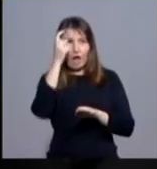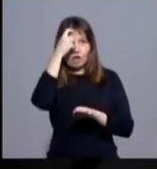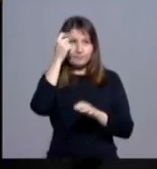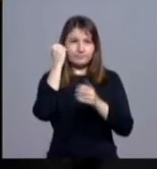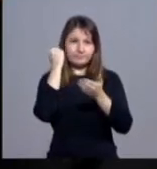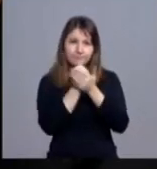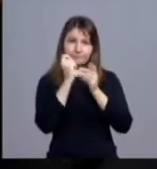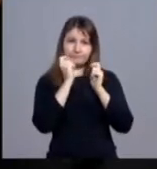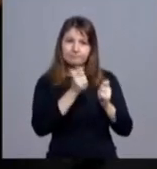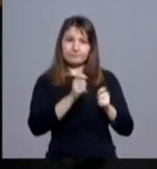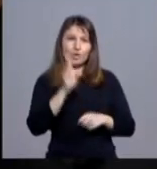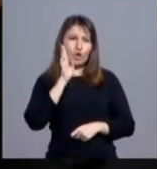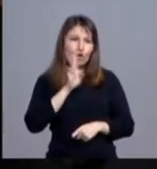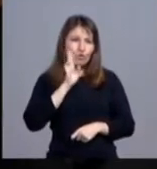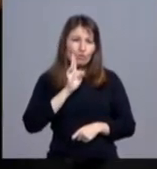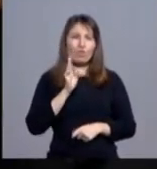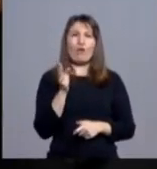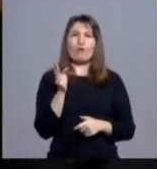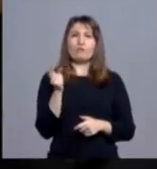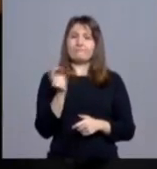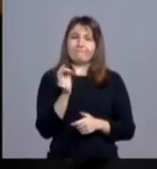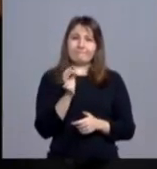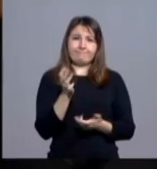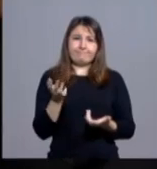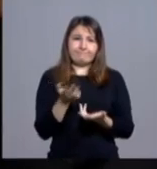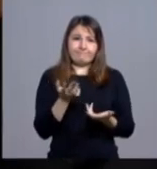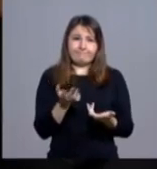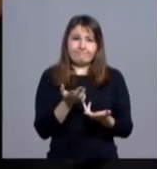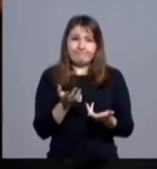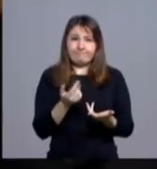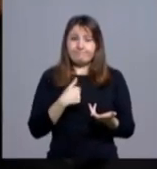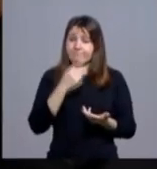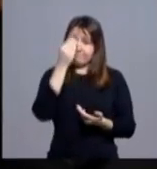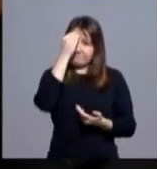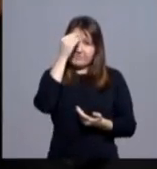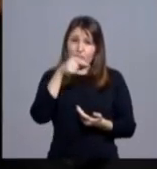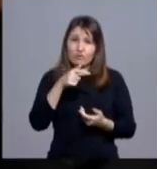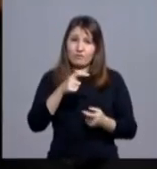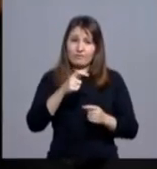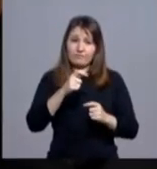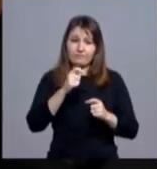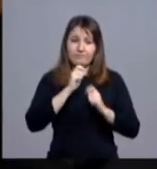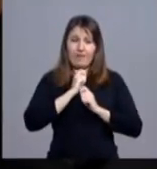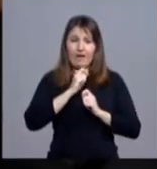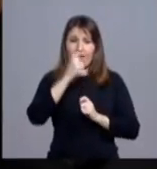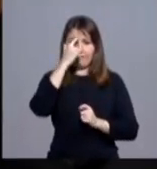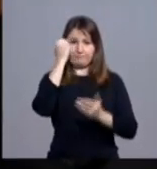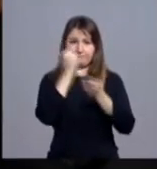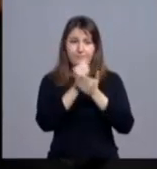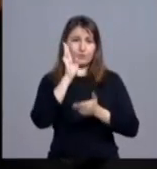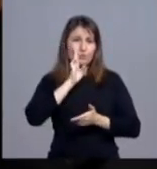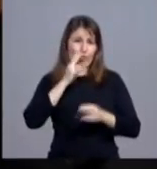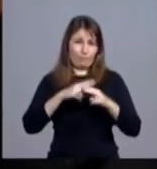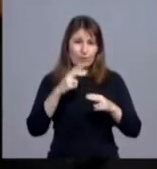rasgos de corrupción que tanto, pues en fin, yo creo que empañan la imagen de la acción